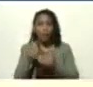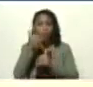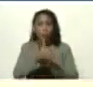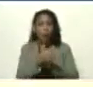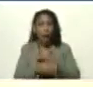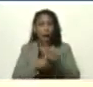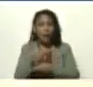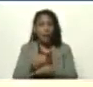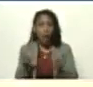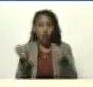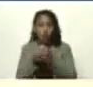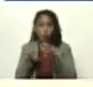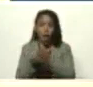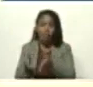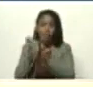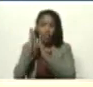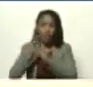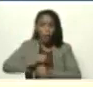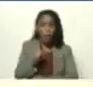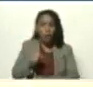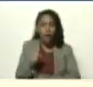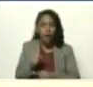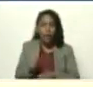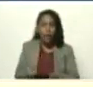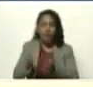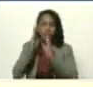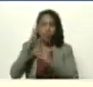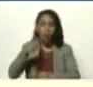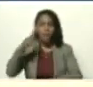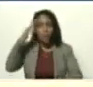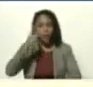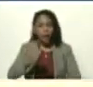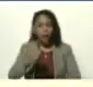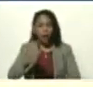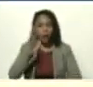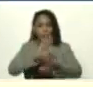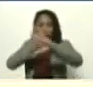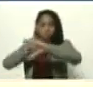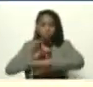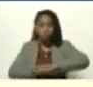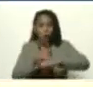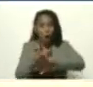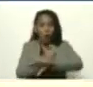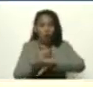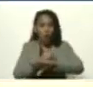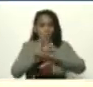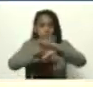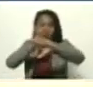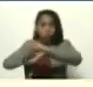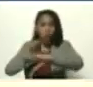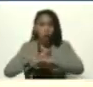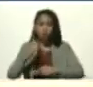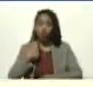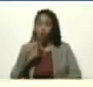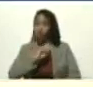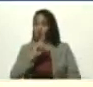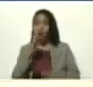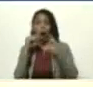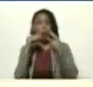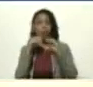atacar cuarteles de policía y cuarteles militares. ¡Alerta, gobernadores! ¡Alerta! No estoy hablando por